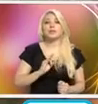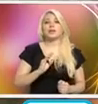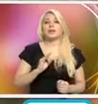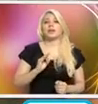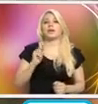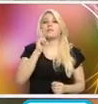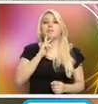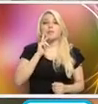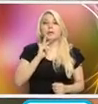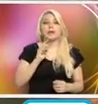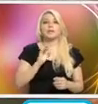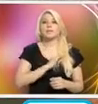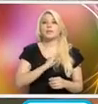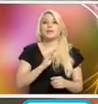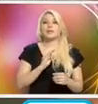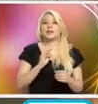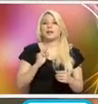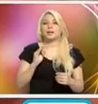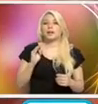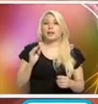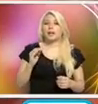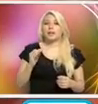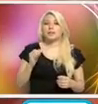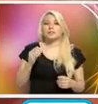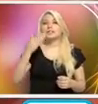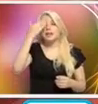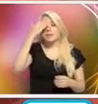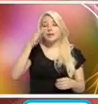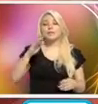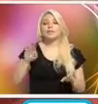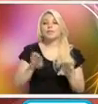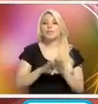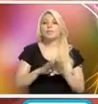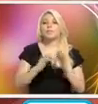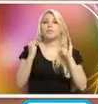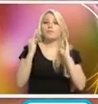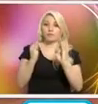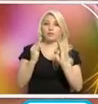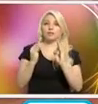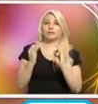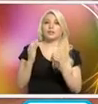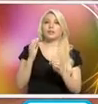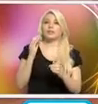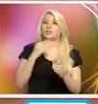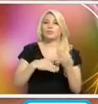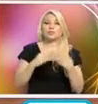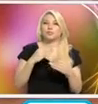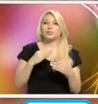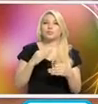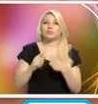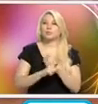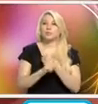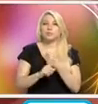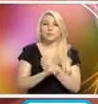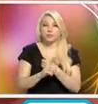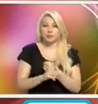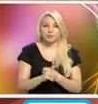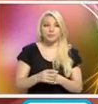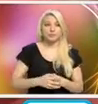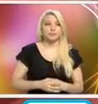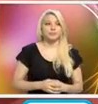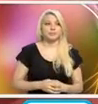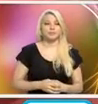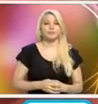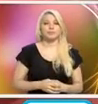de posicionarte como figura de autoridad. La crisis que vivimos hoy a nivel mundial con respecto a las autoridades, tú ve a los políticos, ¿en